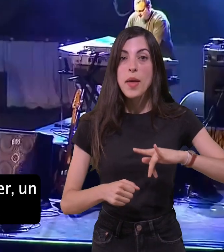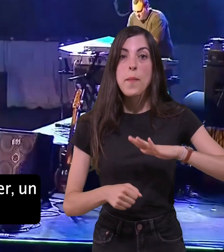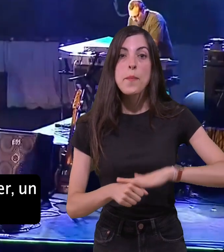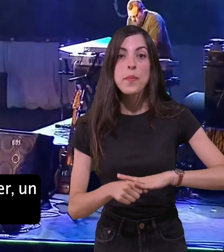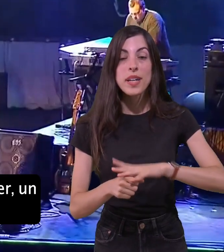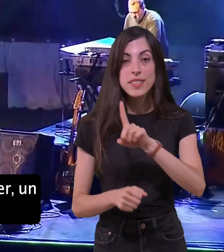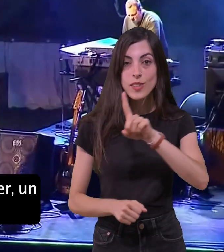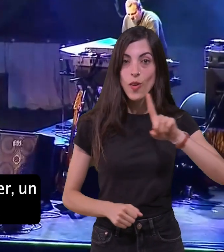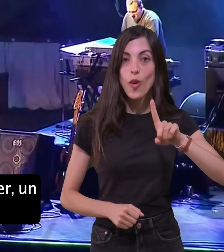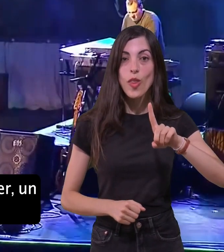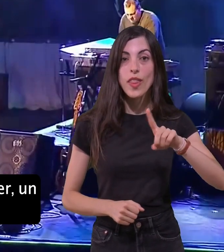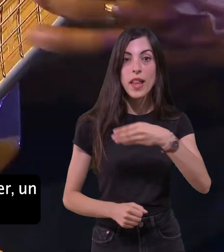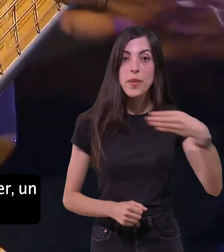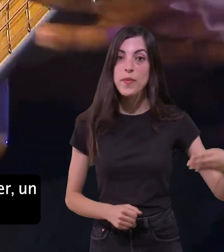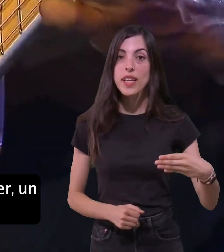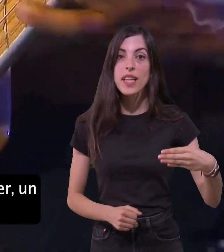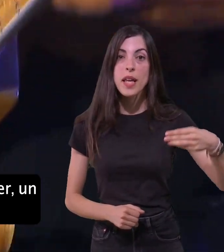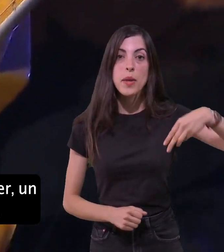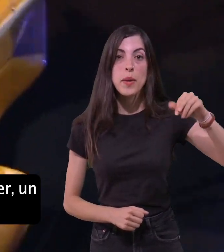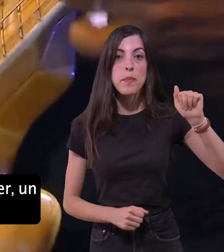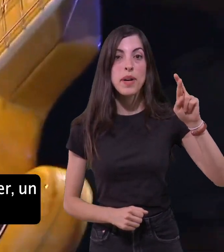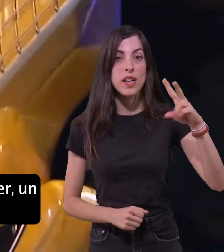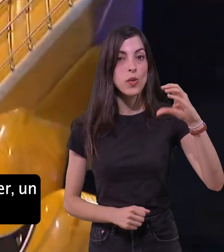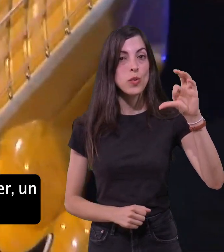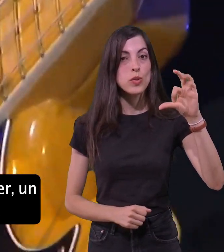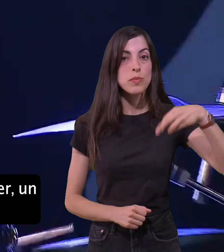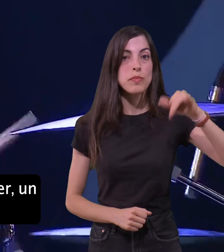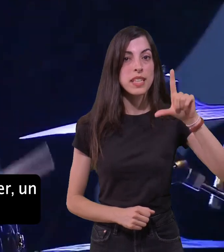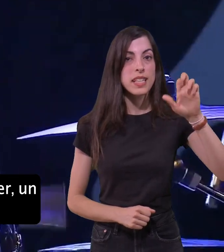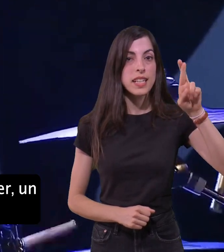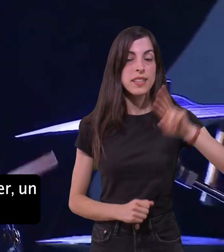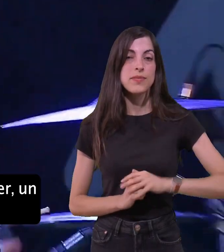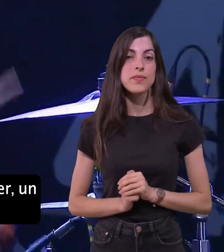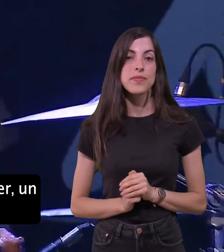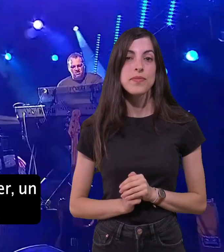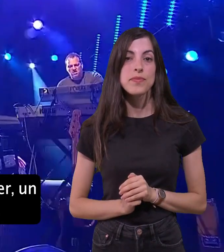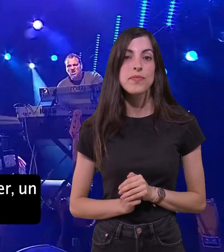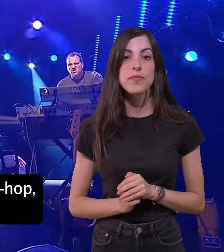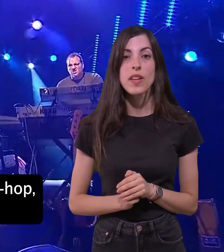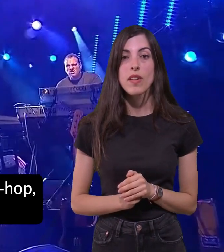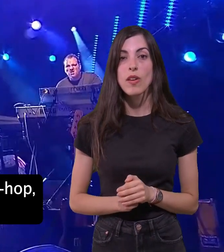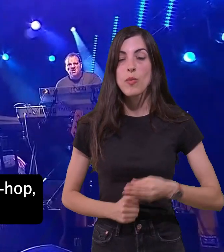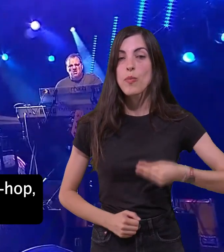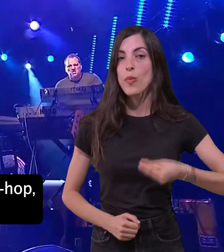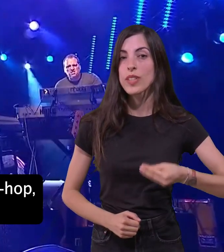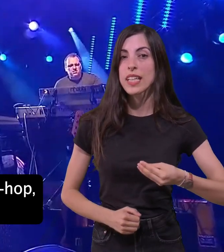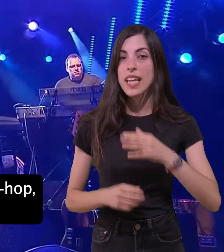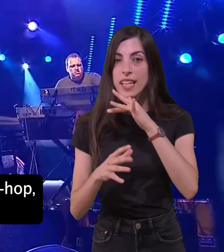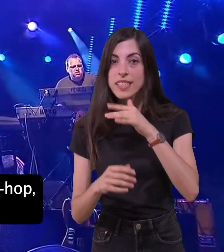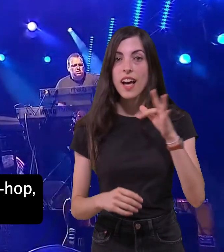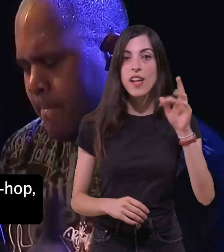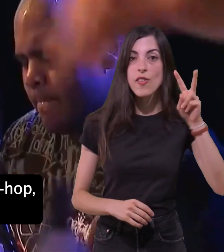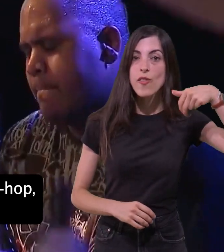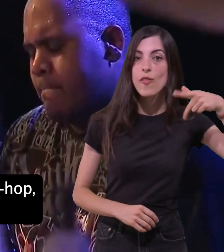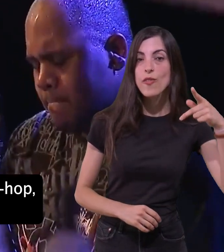El martes 11 será el momento del bajista Marcus Miller, un grande del jazz y el funk, con su último trabajo Late Black,